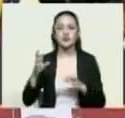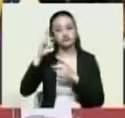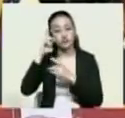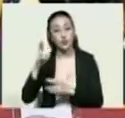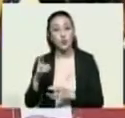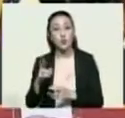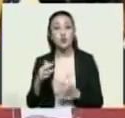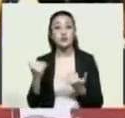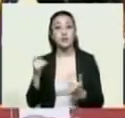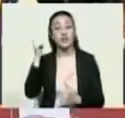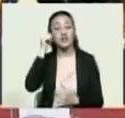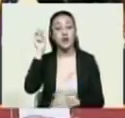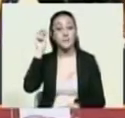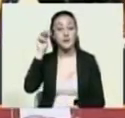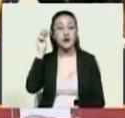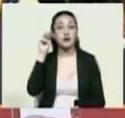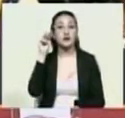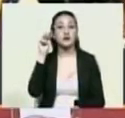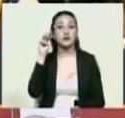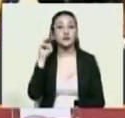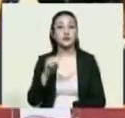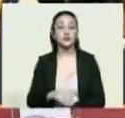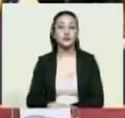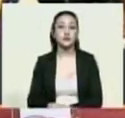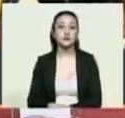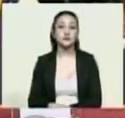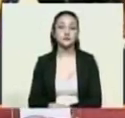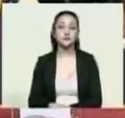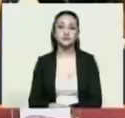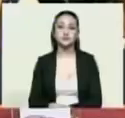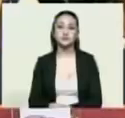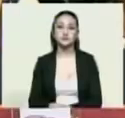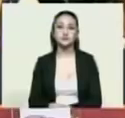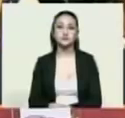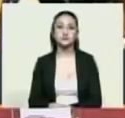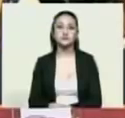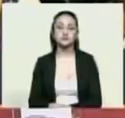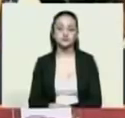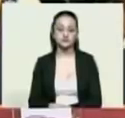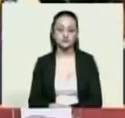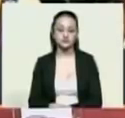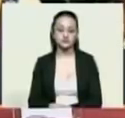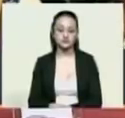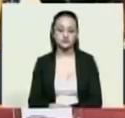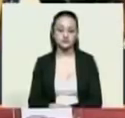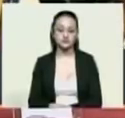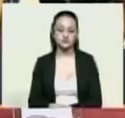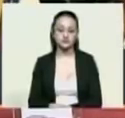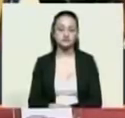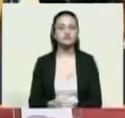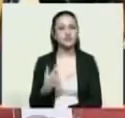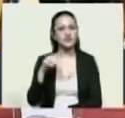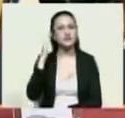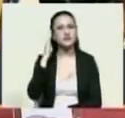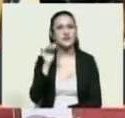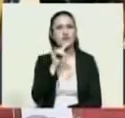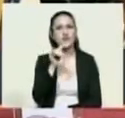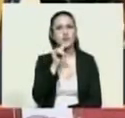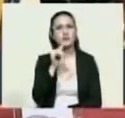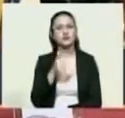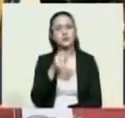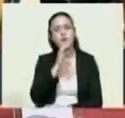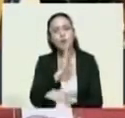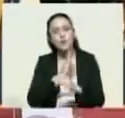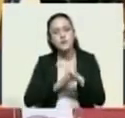de ser también el Día del Maestro, ¿verdad? Pero tenemos que contar con la información del más